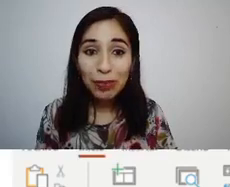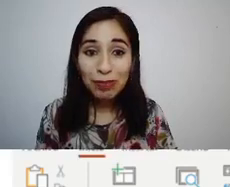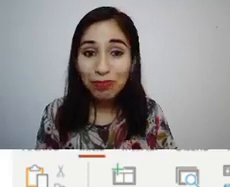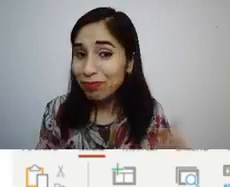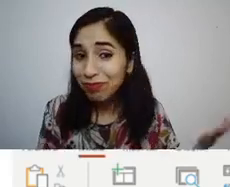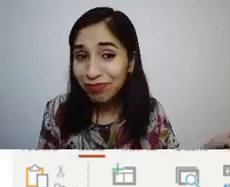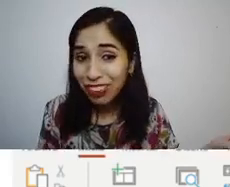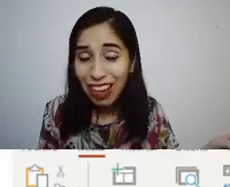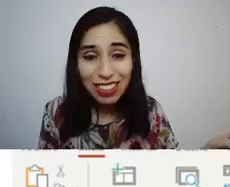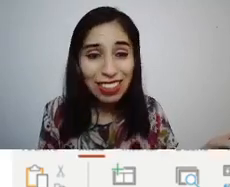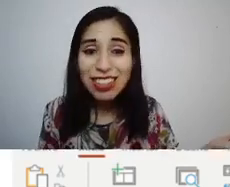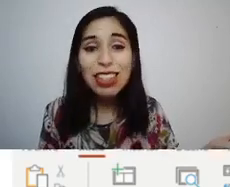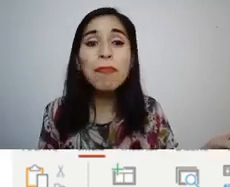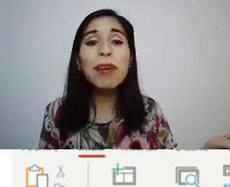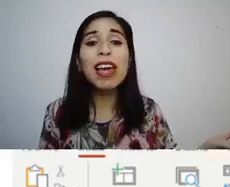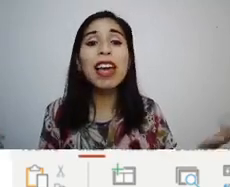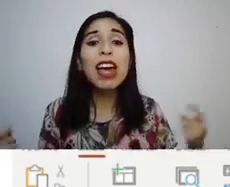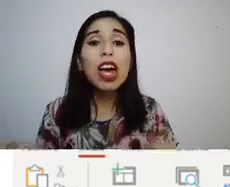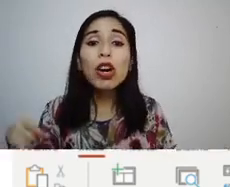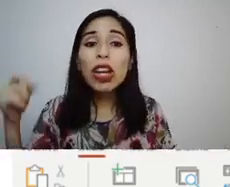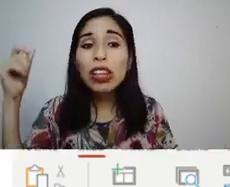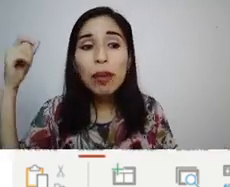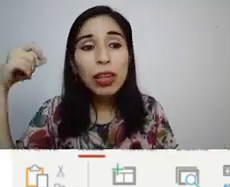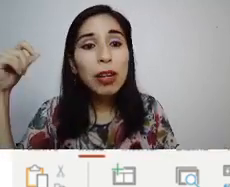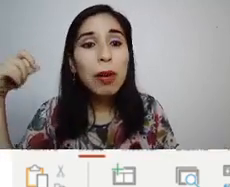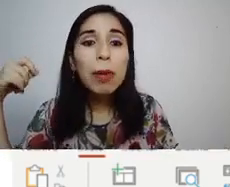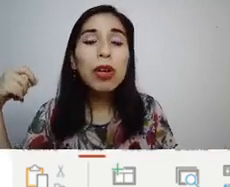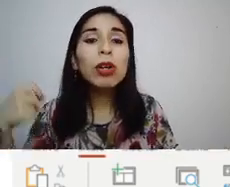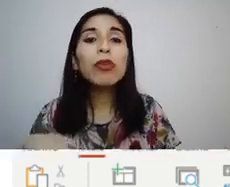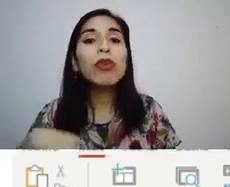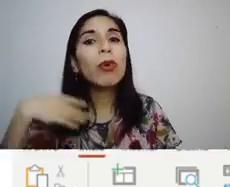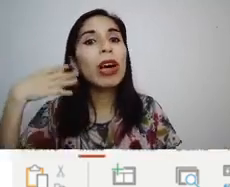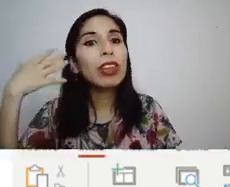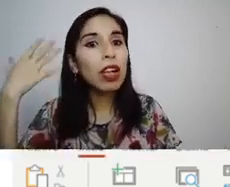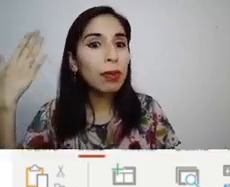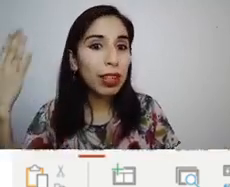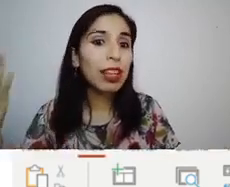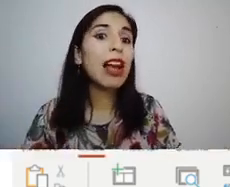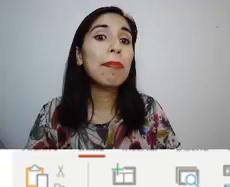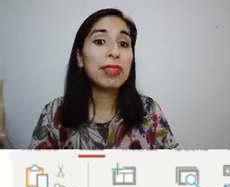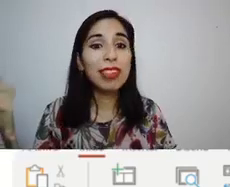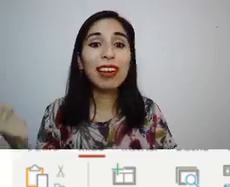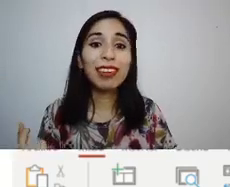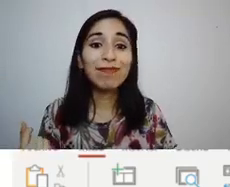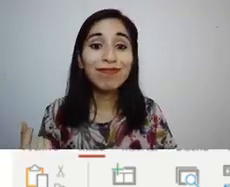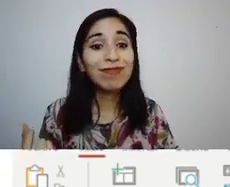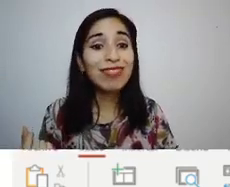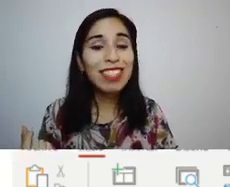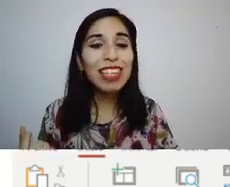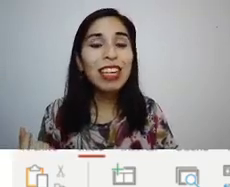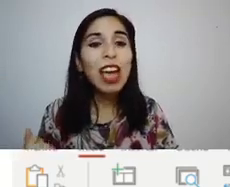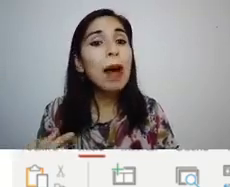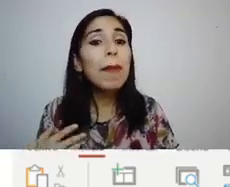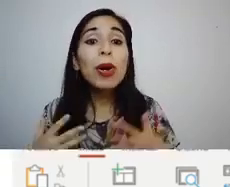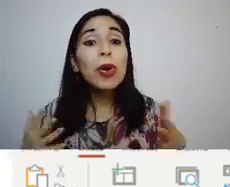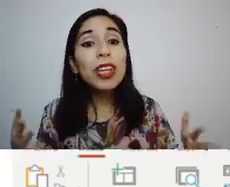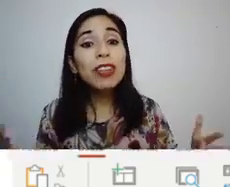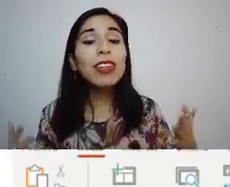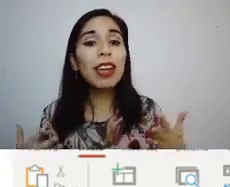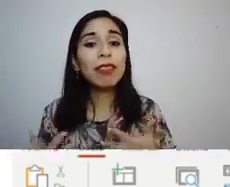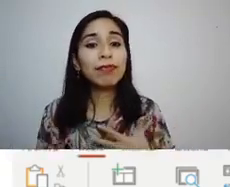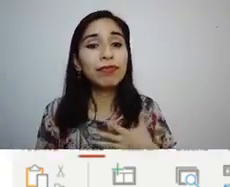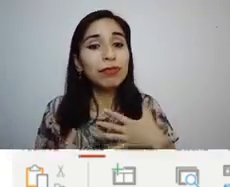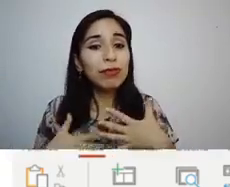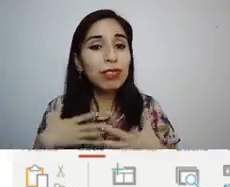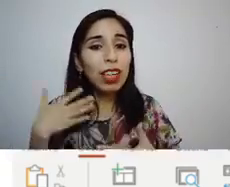trabajo simple que a través del papelógrafo o a través de la pizza sí pero hoy